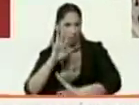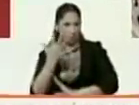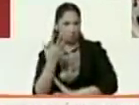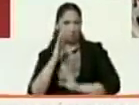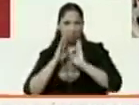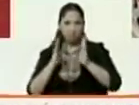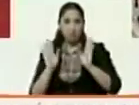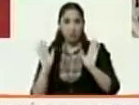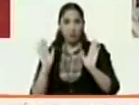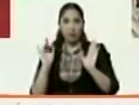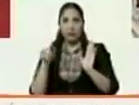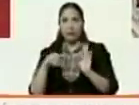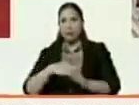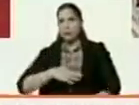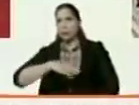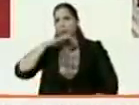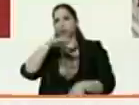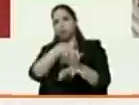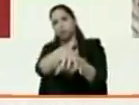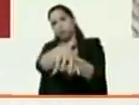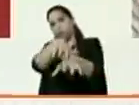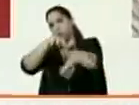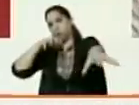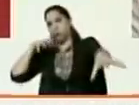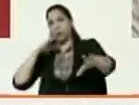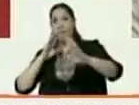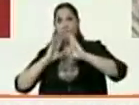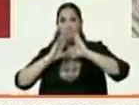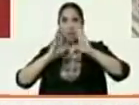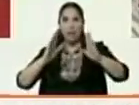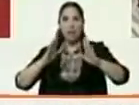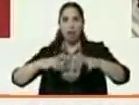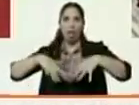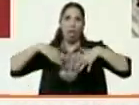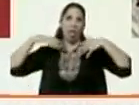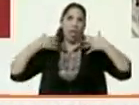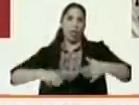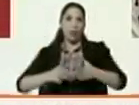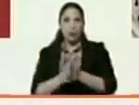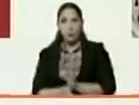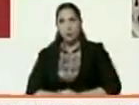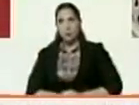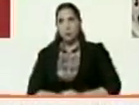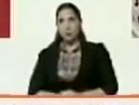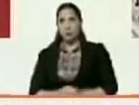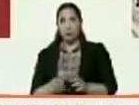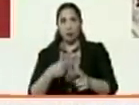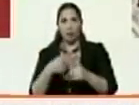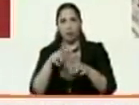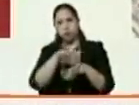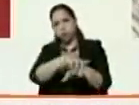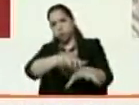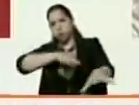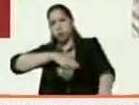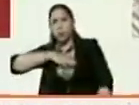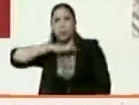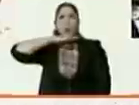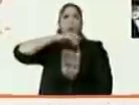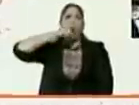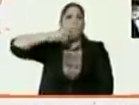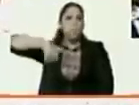Y era de punta a punta, es una avenida muy ancha, y era de punta a punta, que se llenaba de